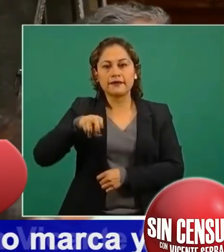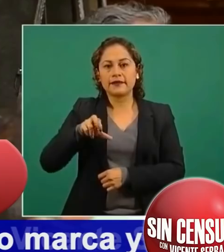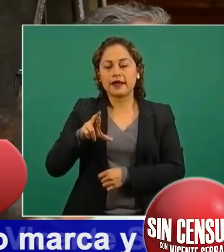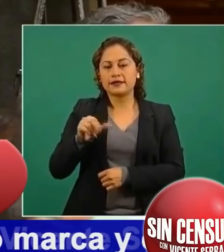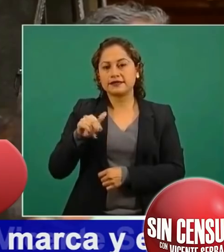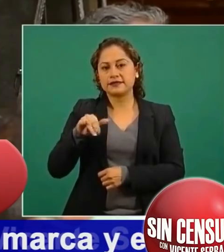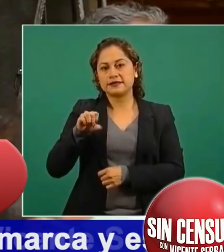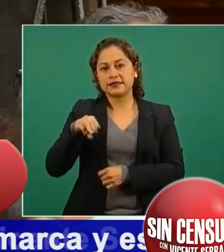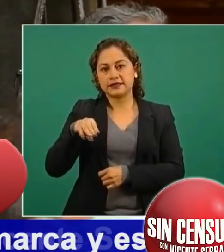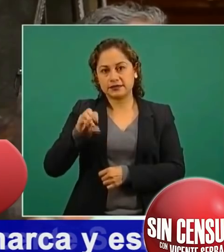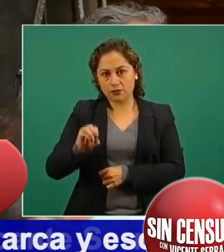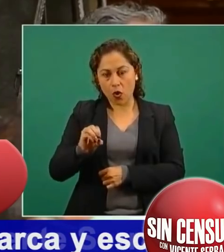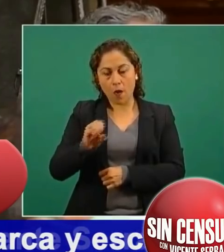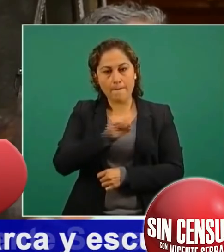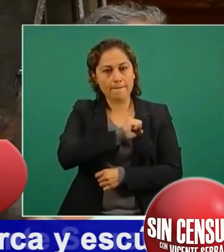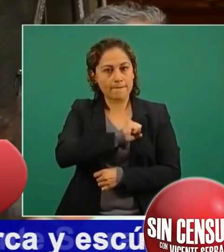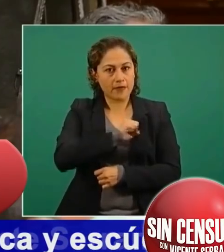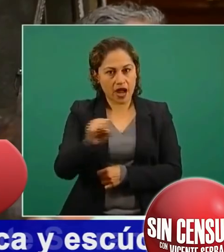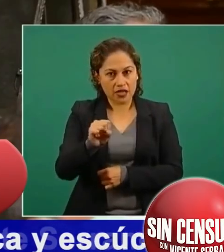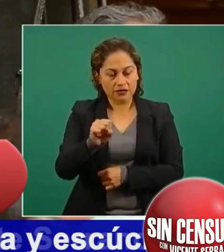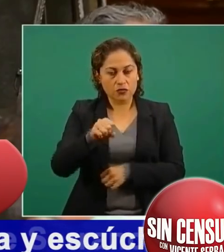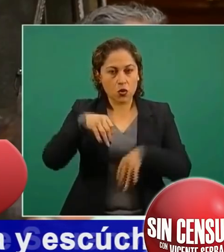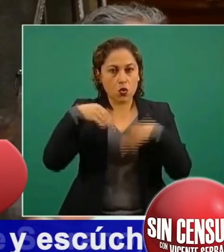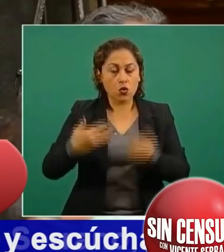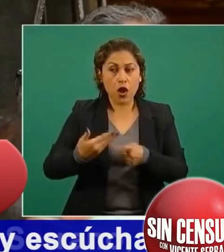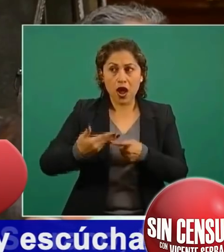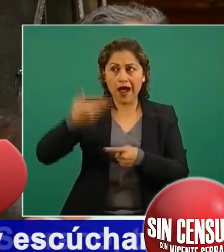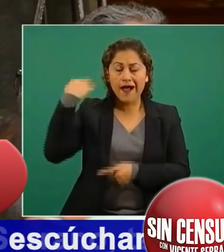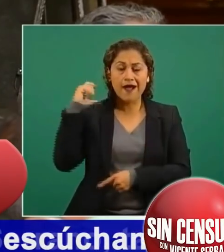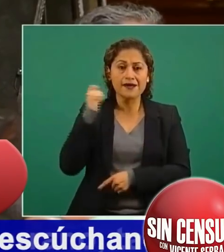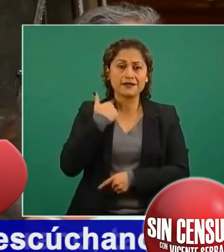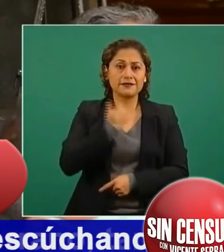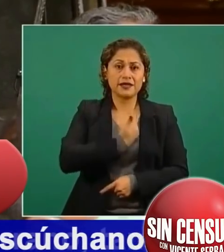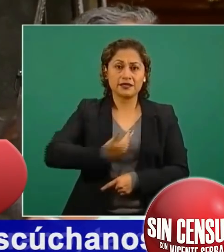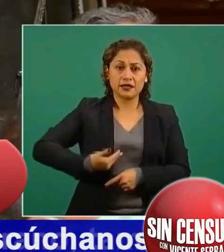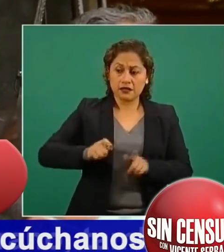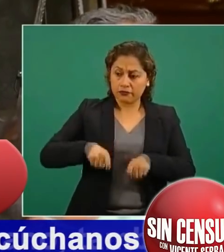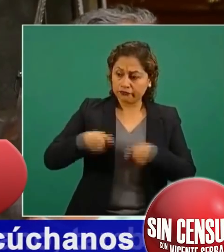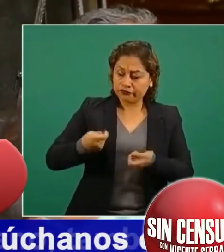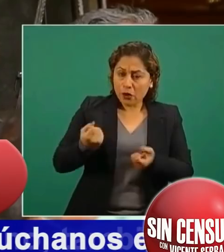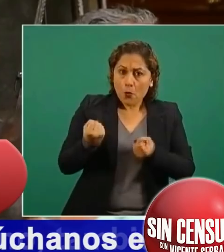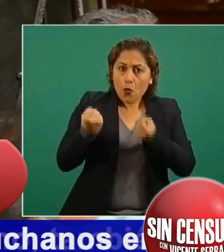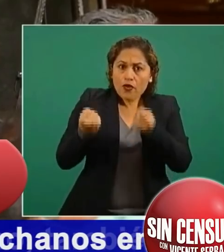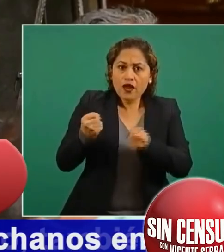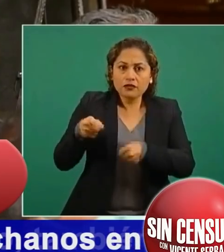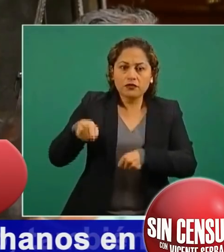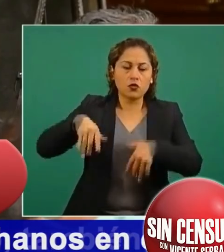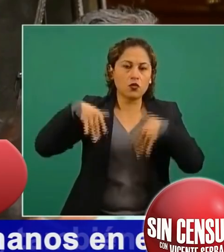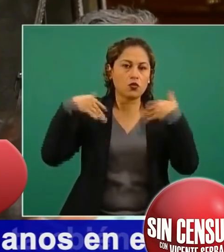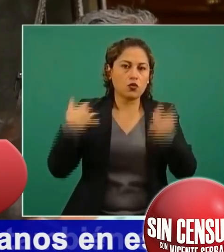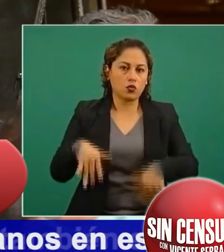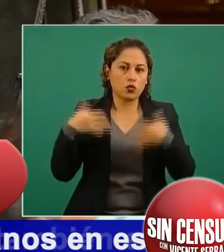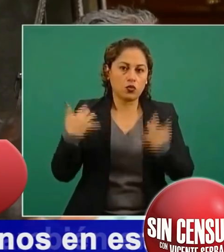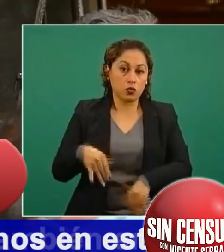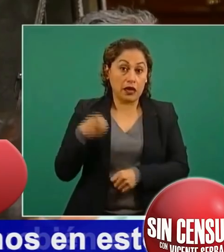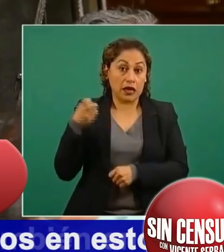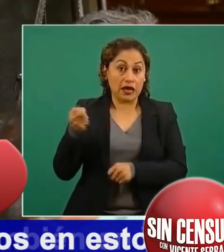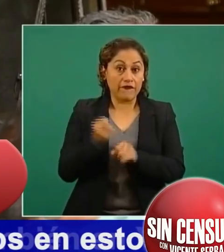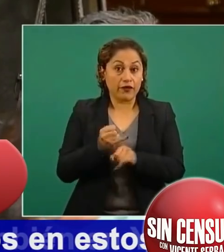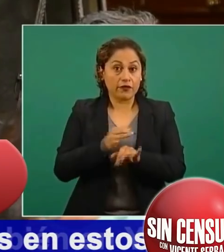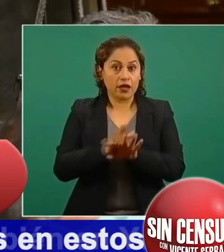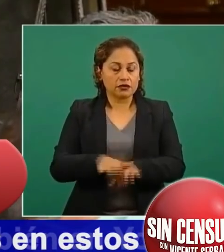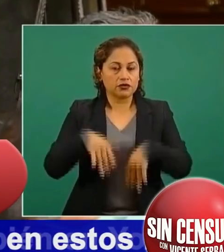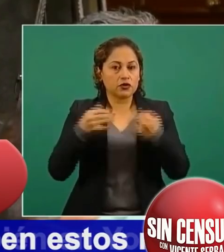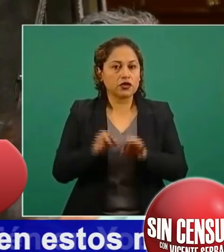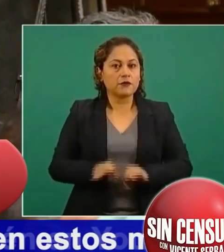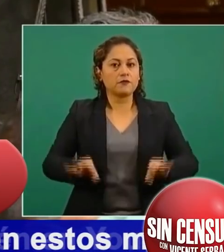poder público a estos funcionarios. La situación trasciende en este momento de manera significativa porque la